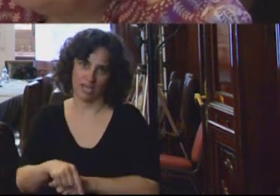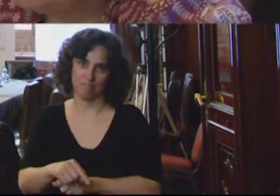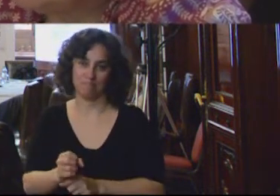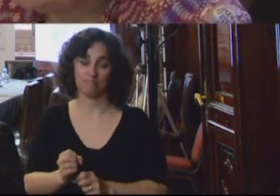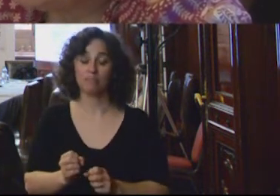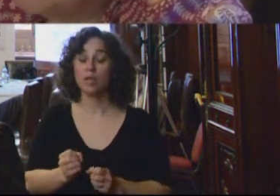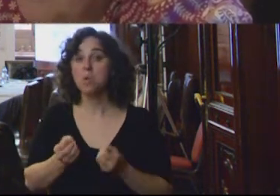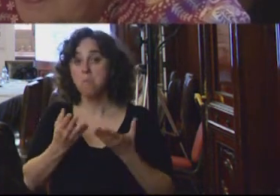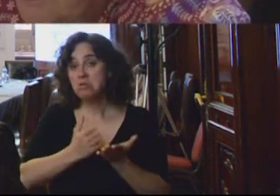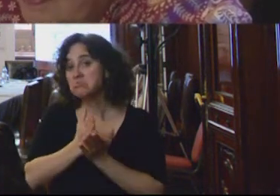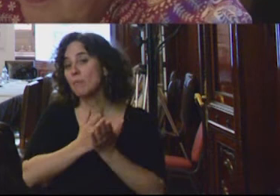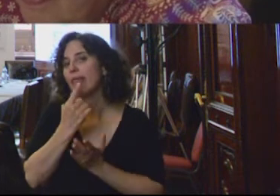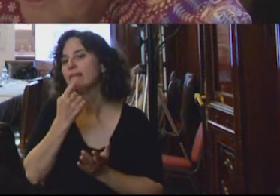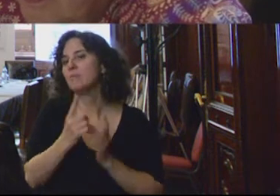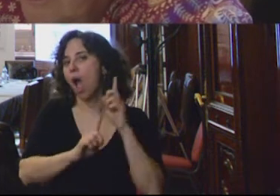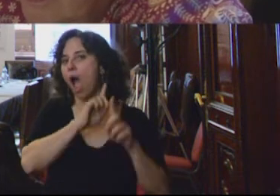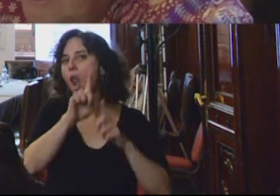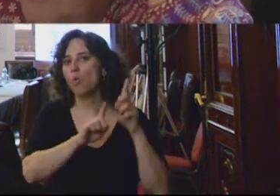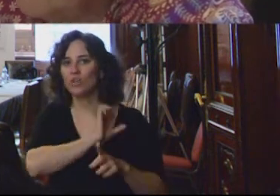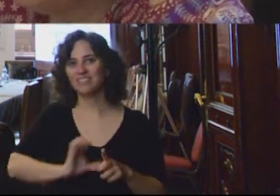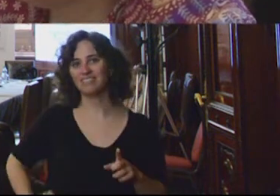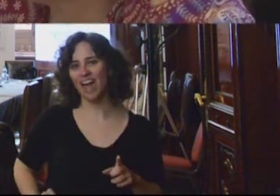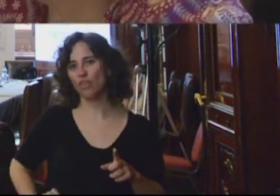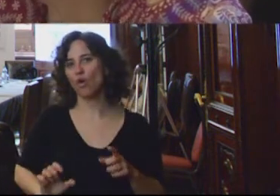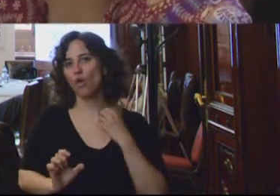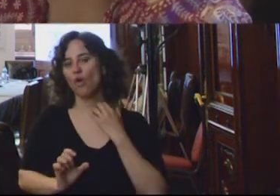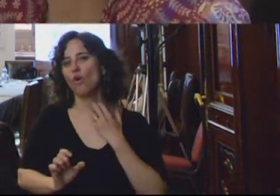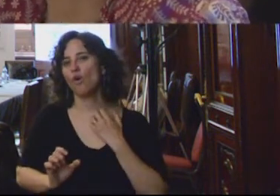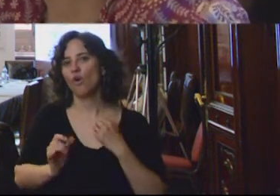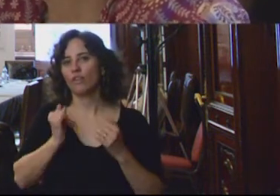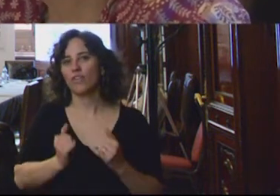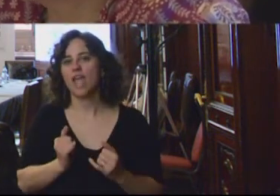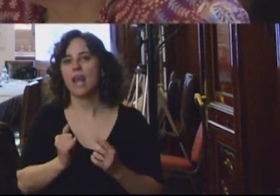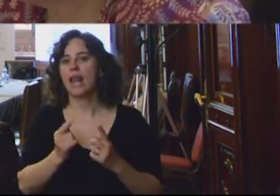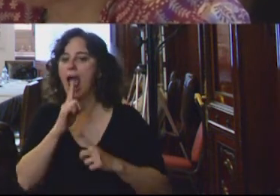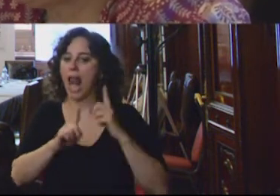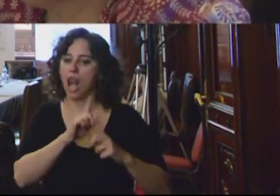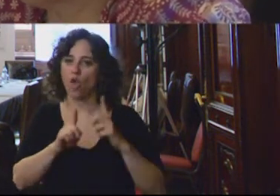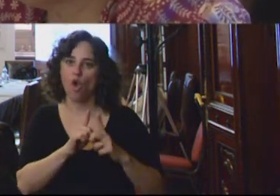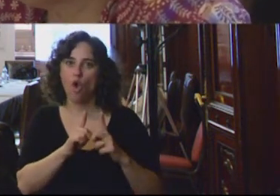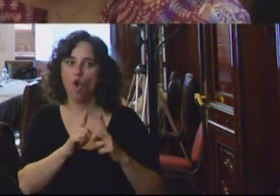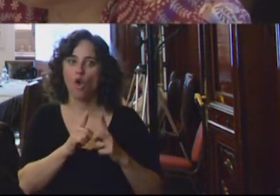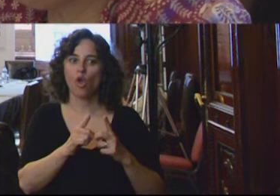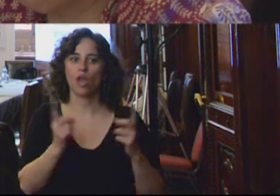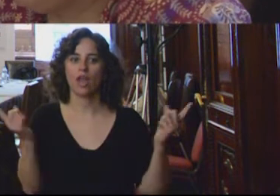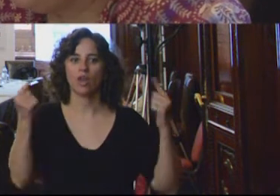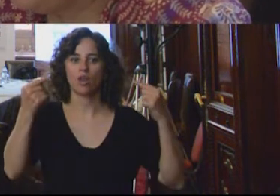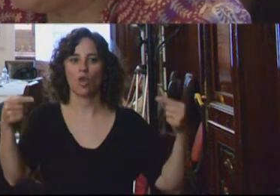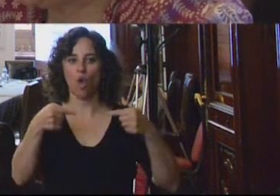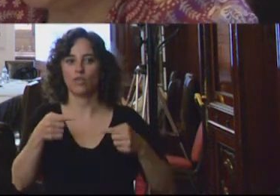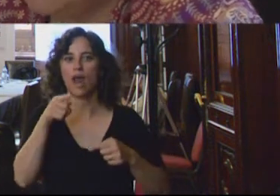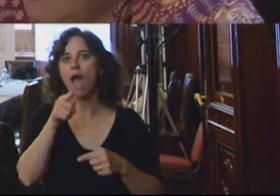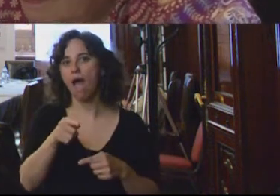un contencioso con la CIDH más duro y que asisten, están